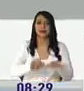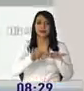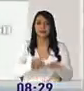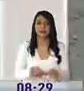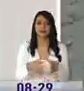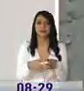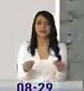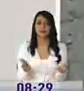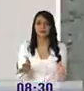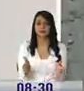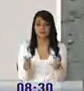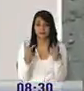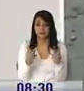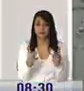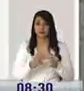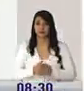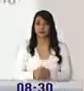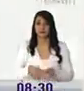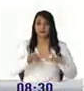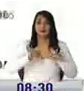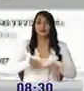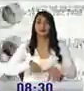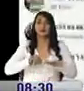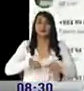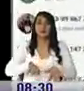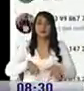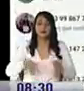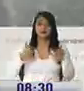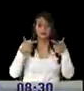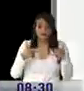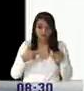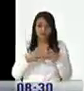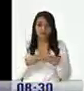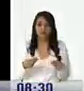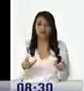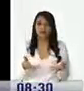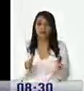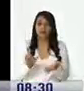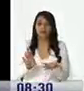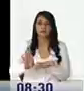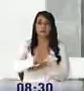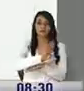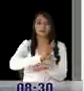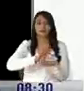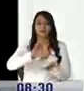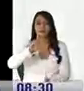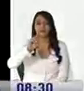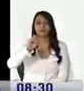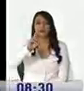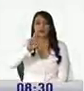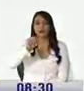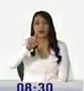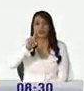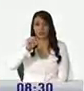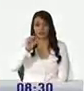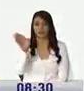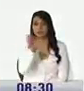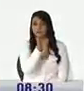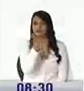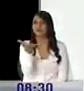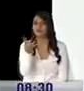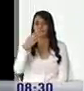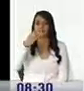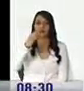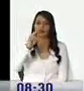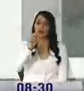cómo está se meses terrible en conocoto el barrio es del Dorado muy malas bien realmente está malísimo ese